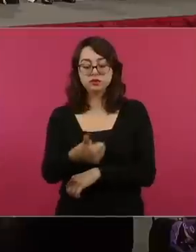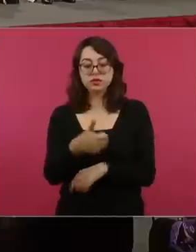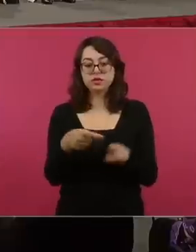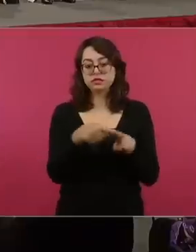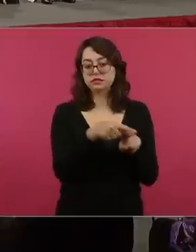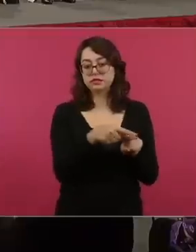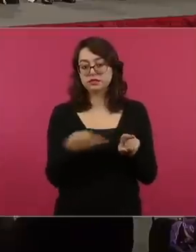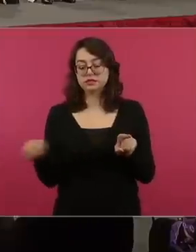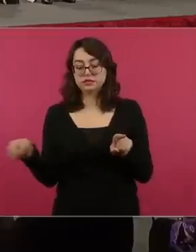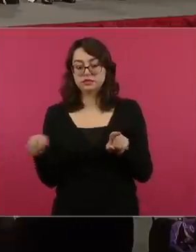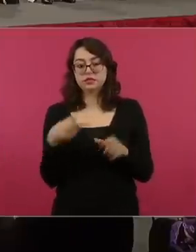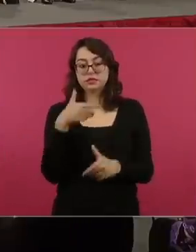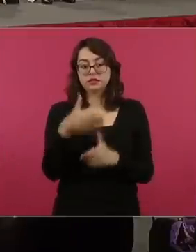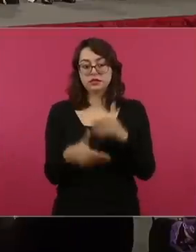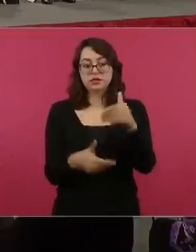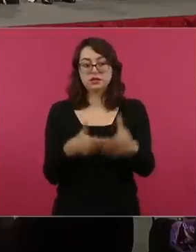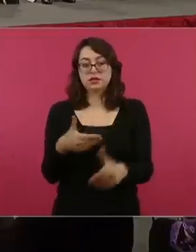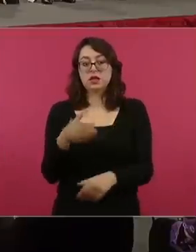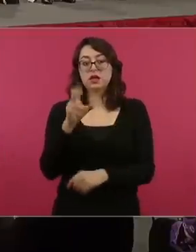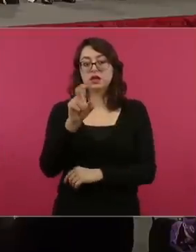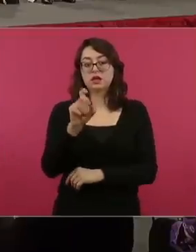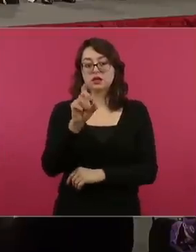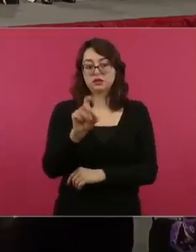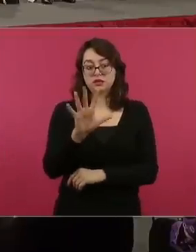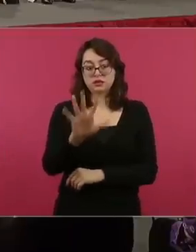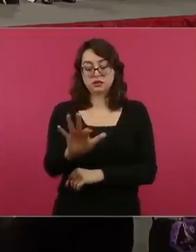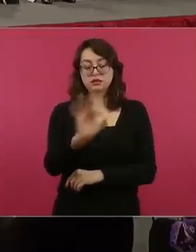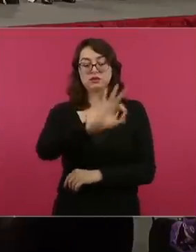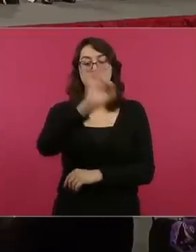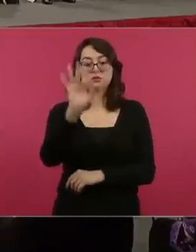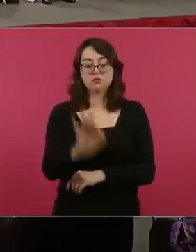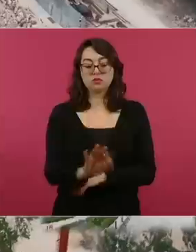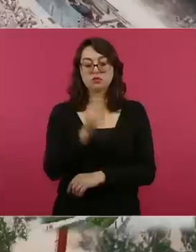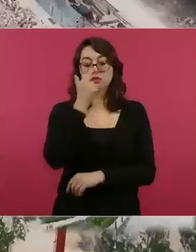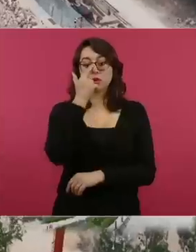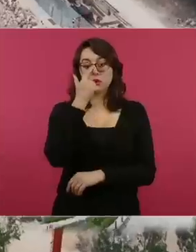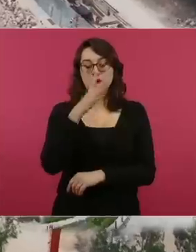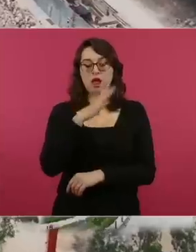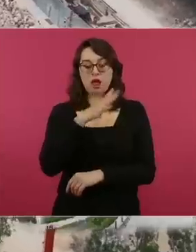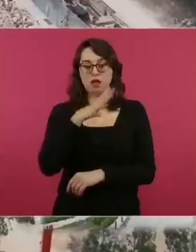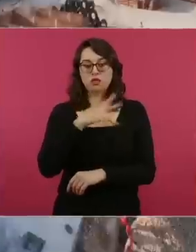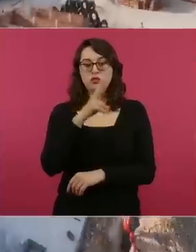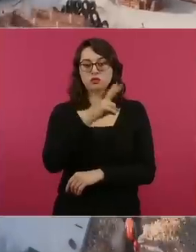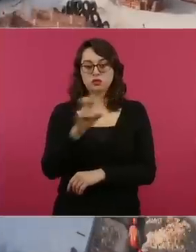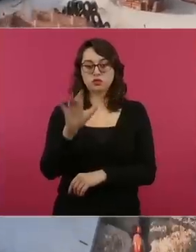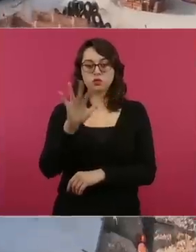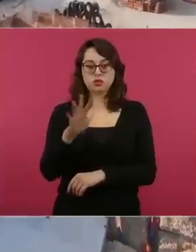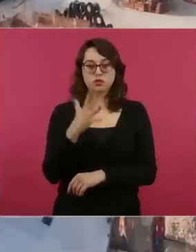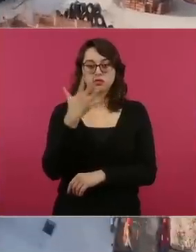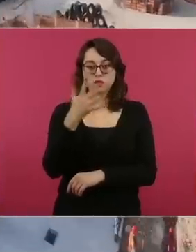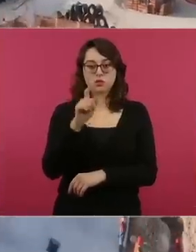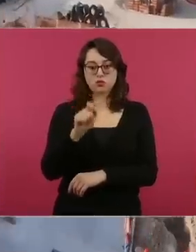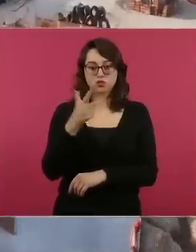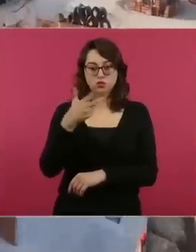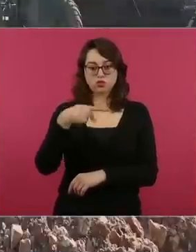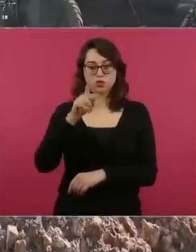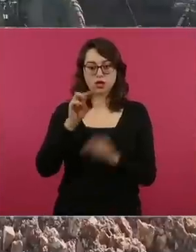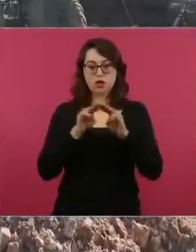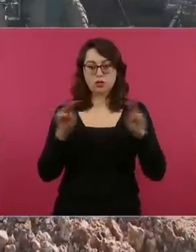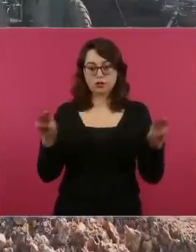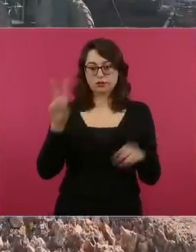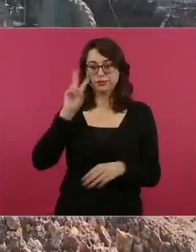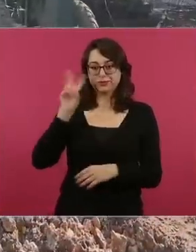un avance superior al 35%. Se trata de 255.8 kilómetros